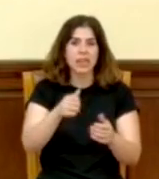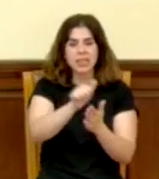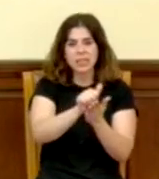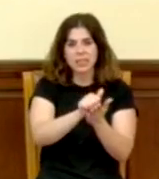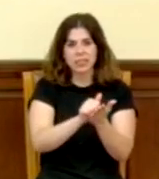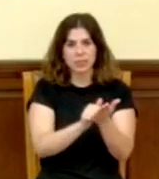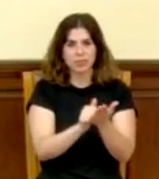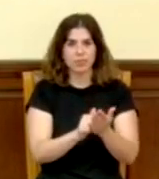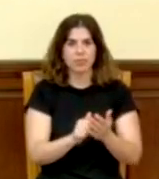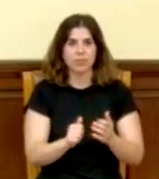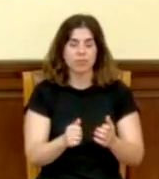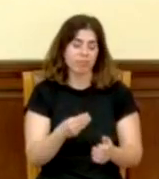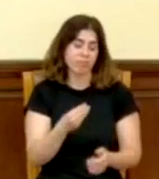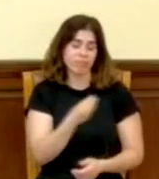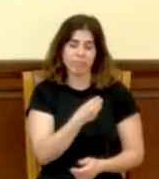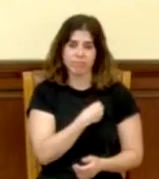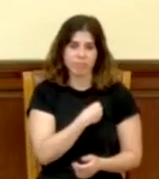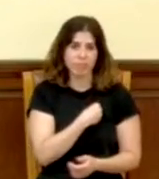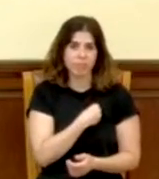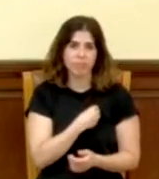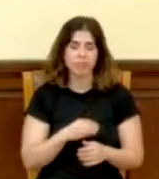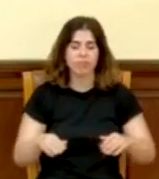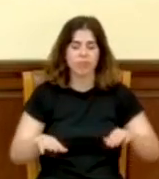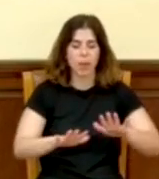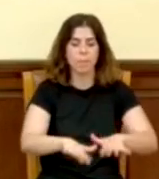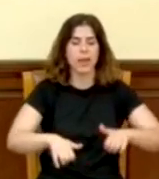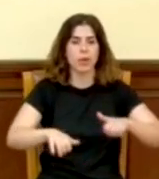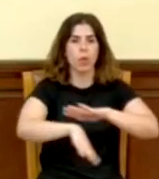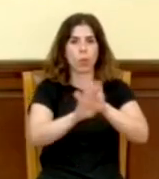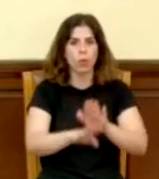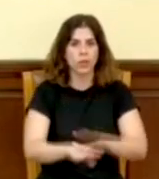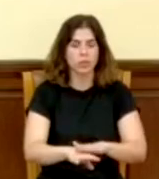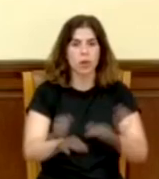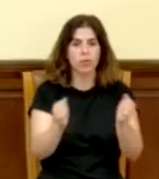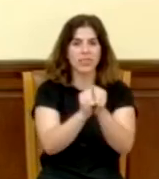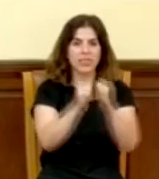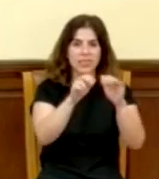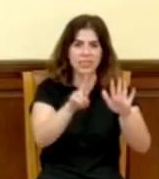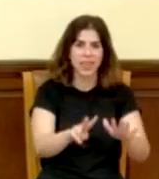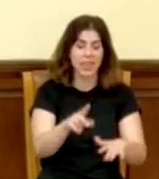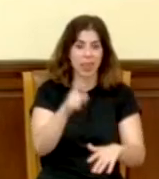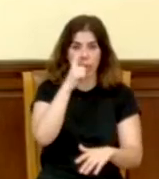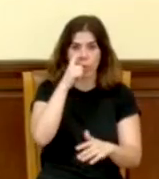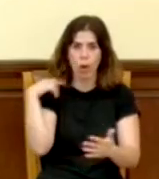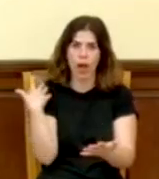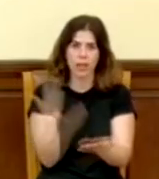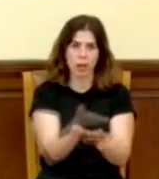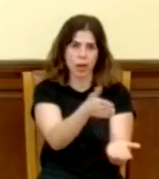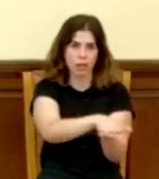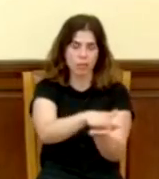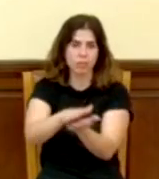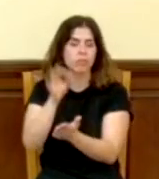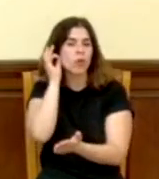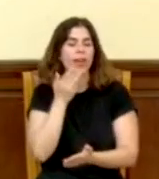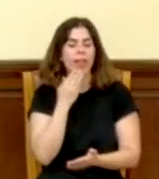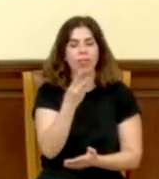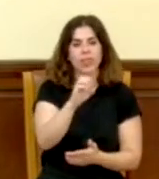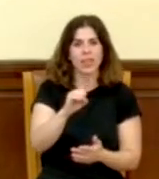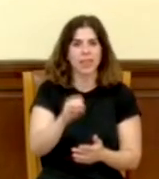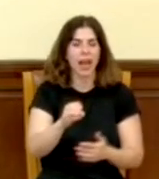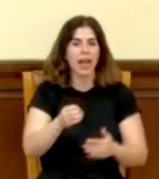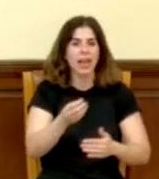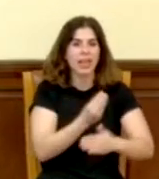que lamentablemente se han producido desde el último pleno celebrado el 27 de junio. Mujer de 30 años y sus dos hijos